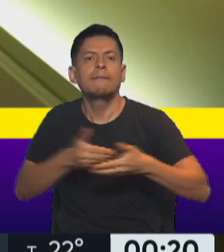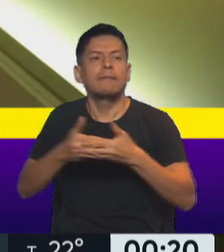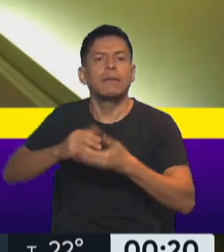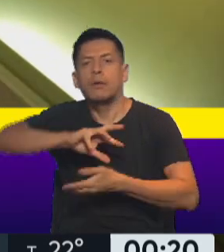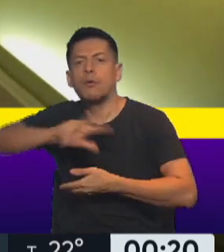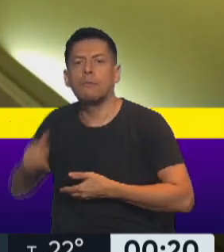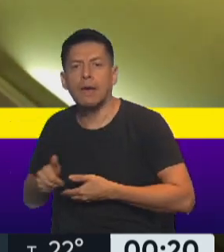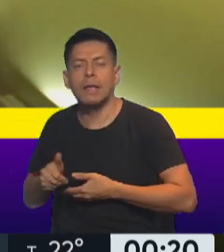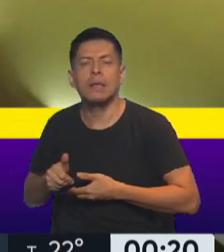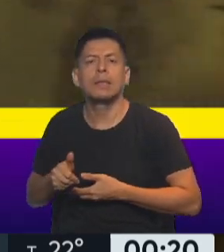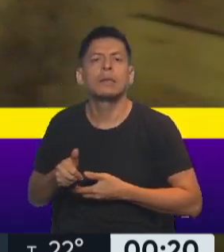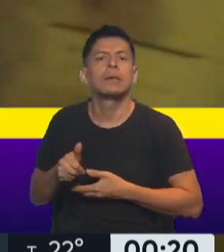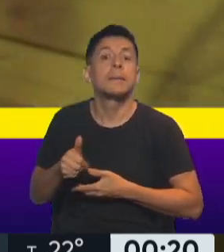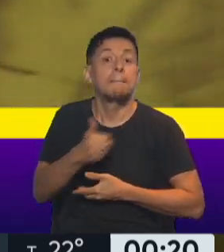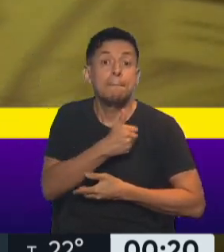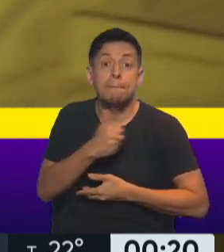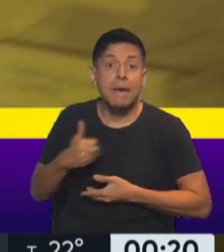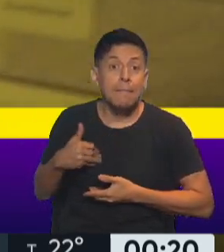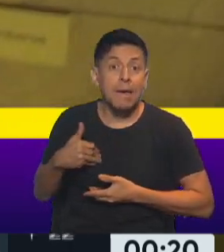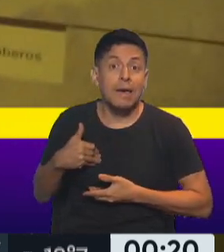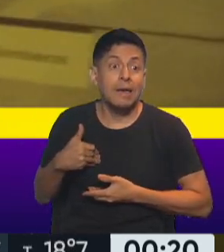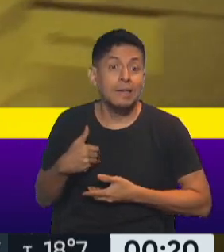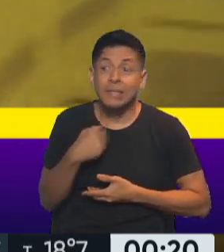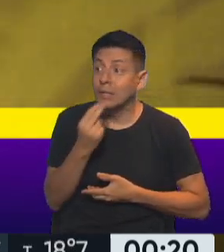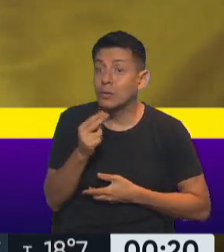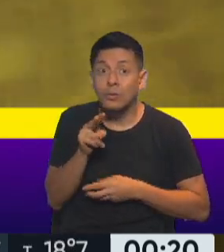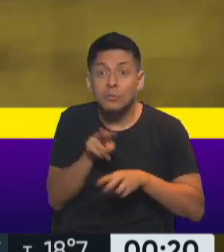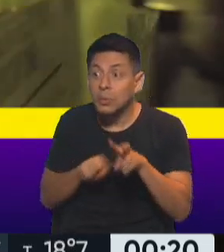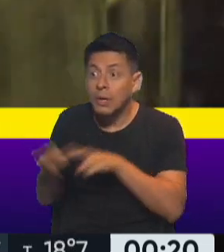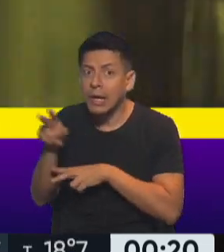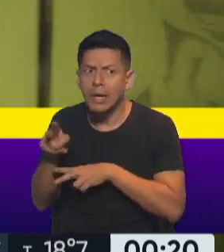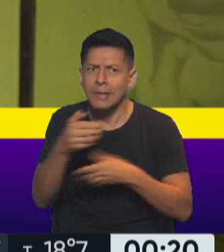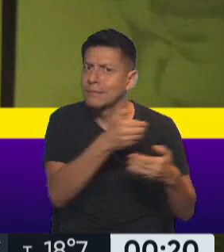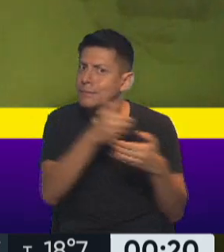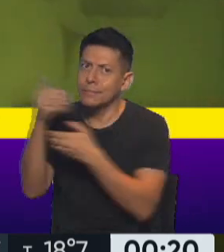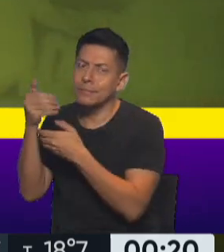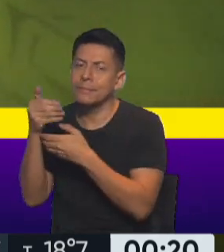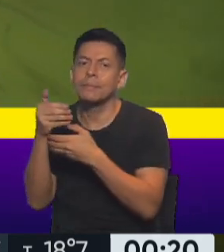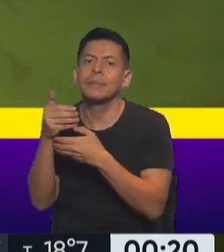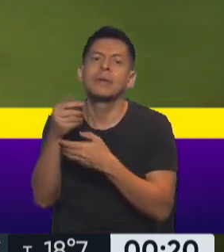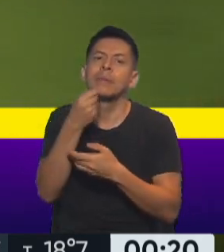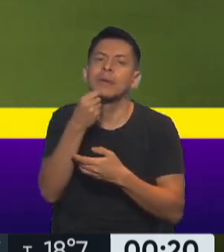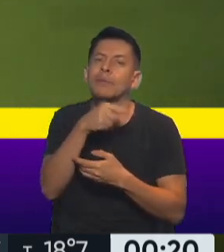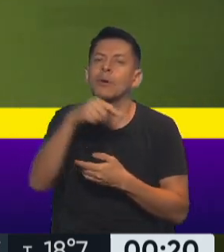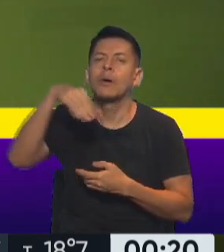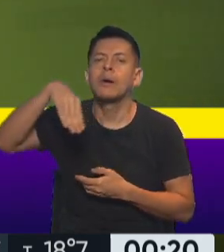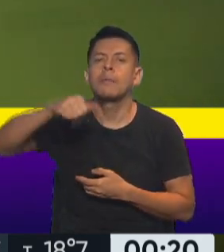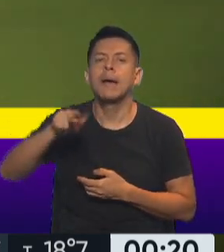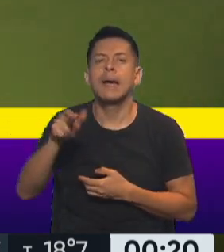de llevarse a las madres que buscaban a sus hijos, como el caso de Mari,